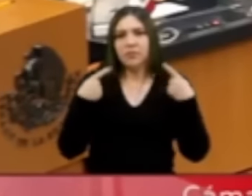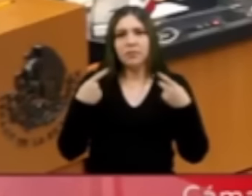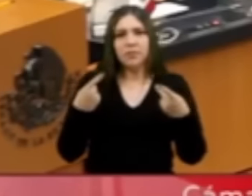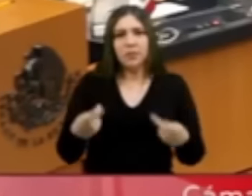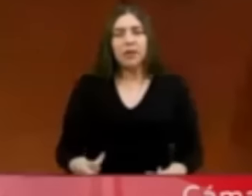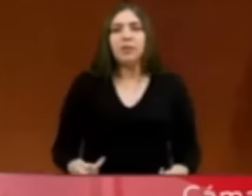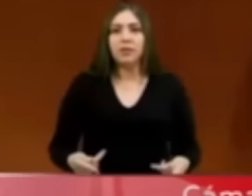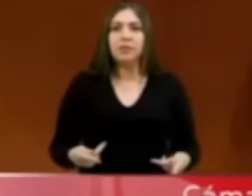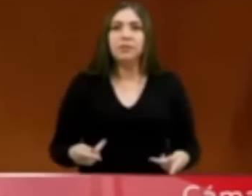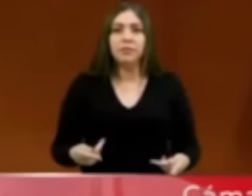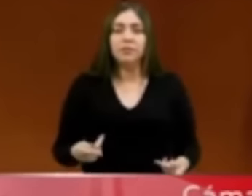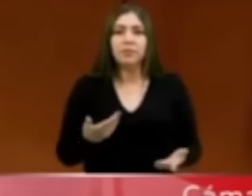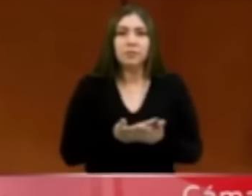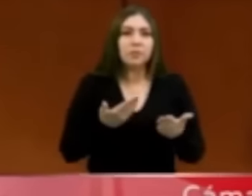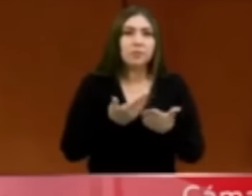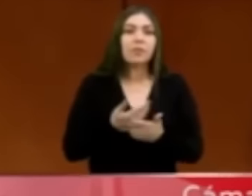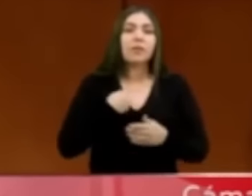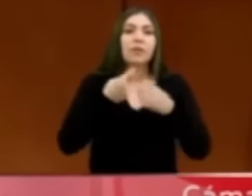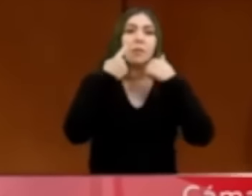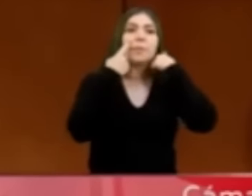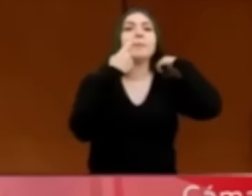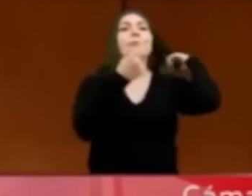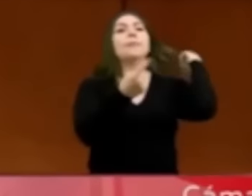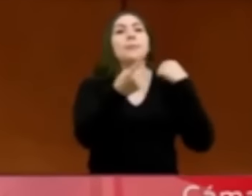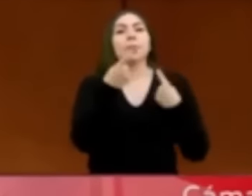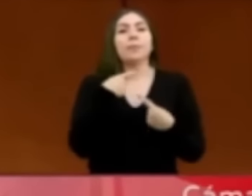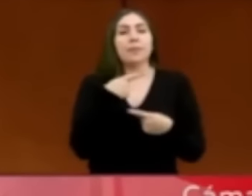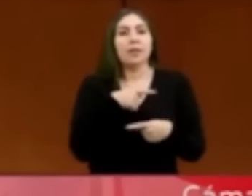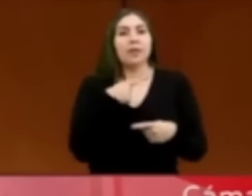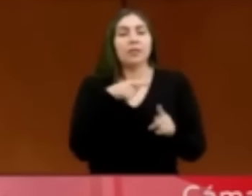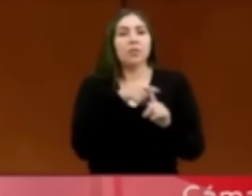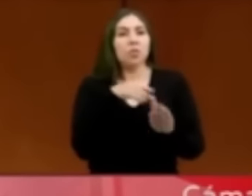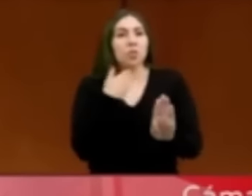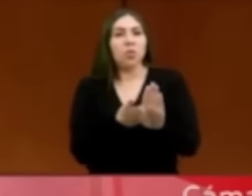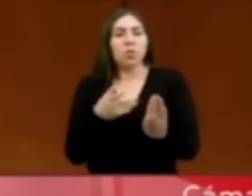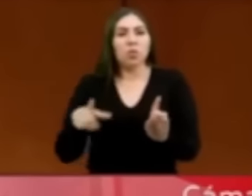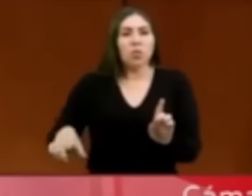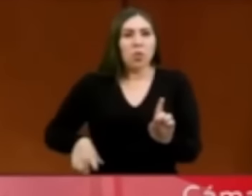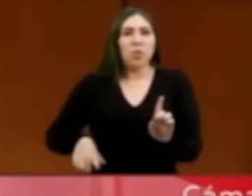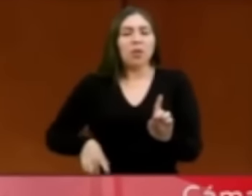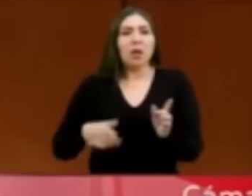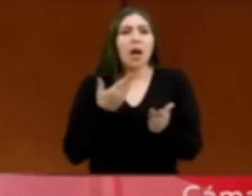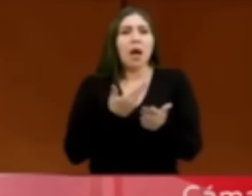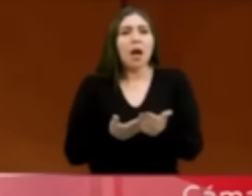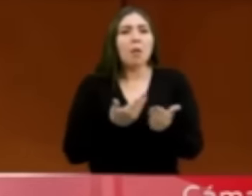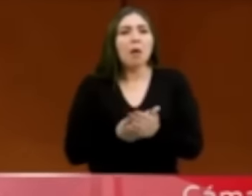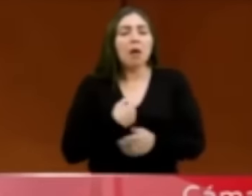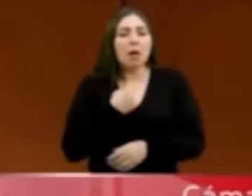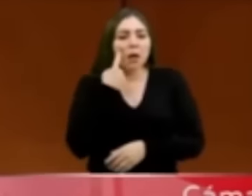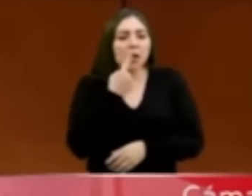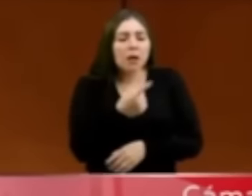férreos, valientes, ahora los veo sometidos e hincados al